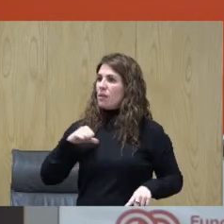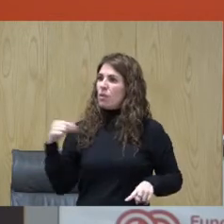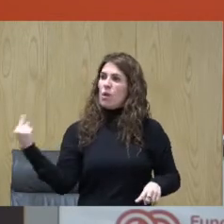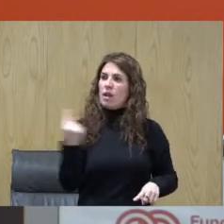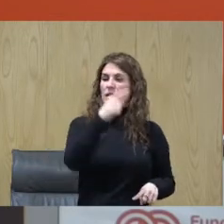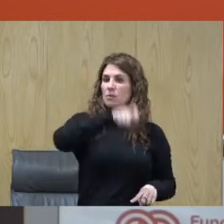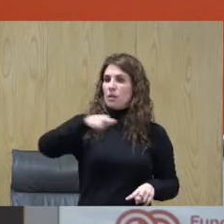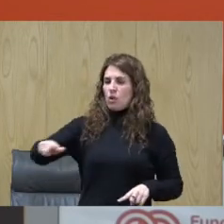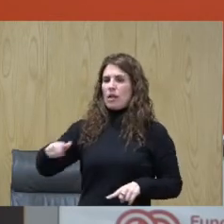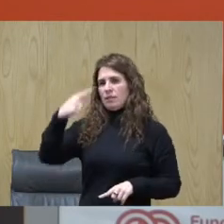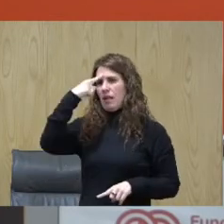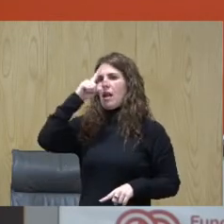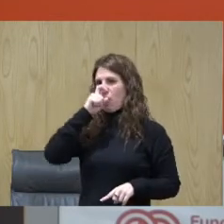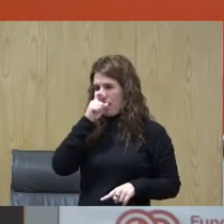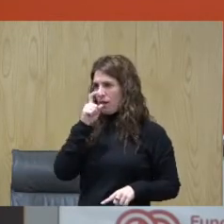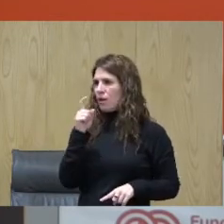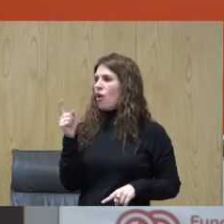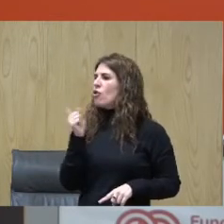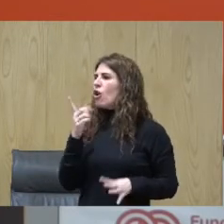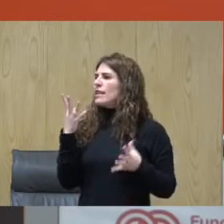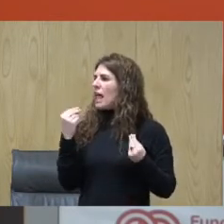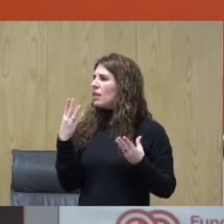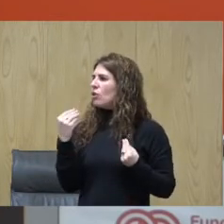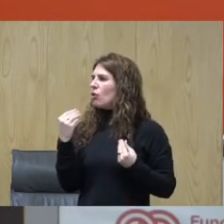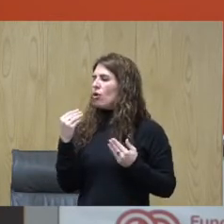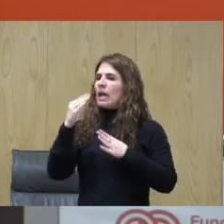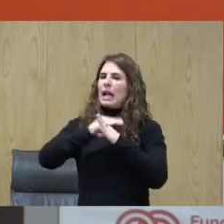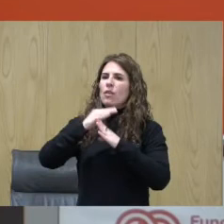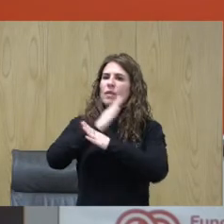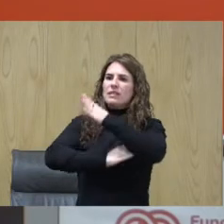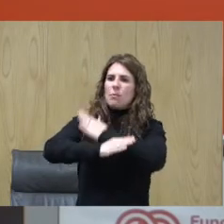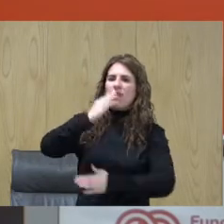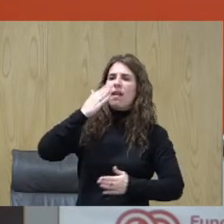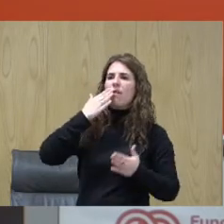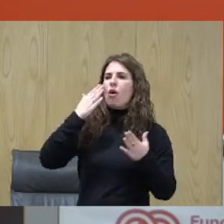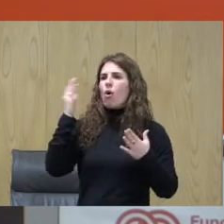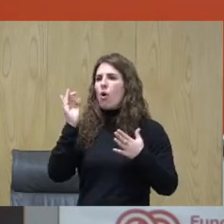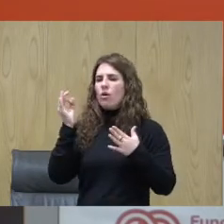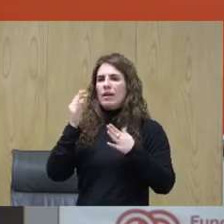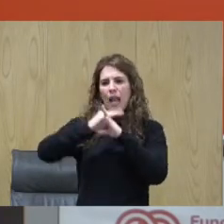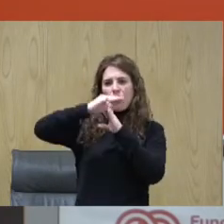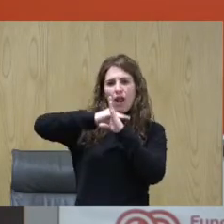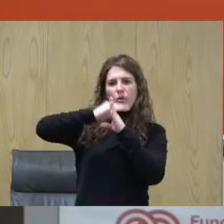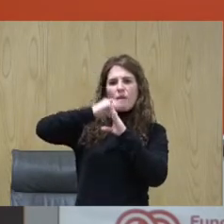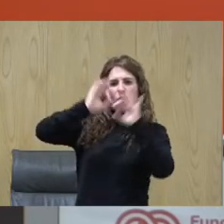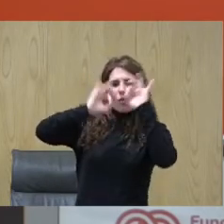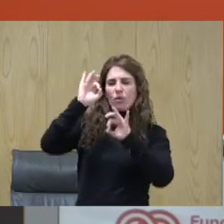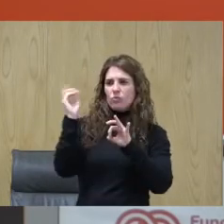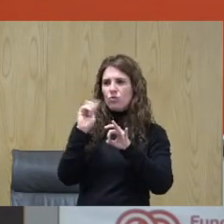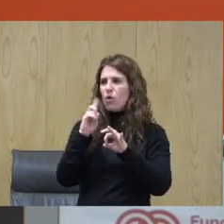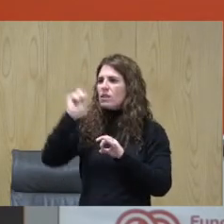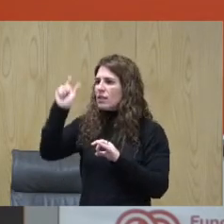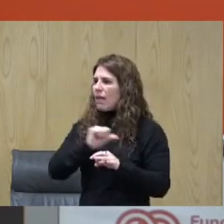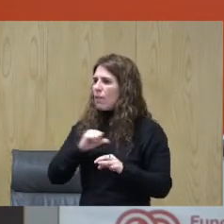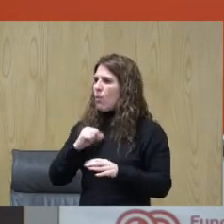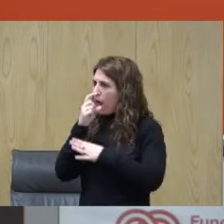personas. No basarnos tanto en el nivel o en el grado de discapacidad, sino en el apoyo que necesita una persona de manera